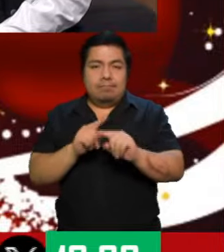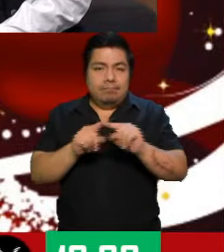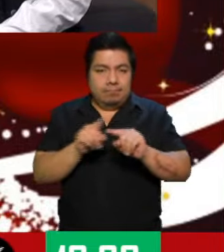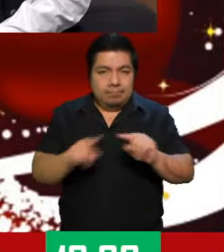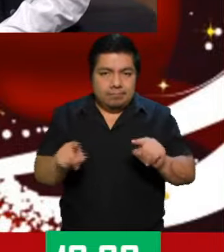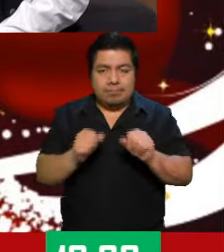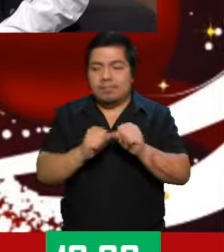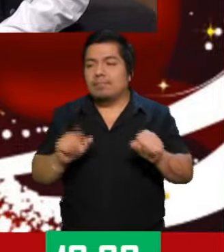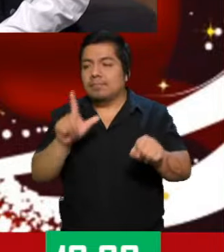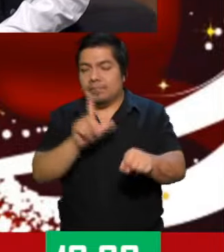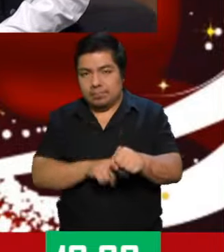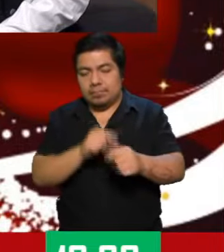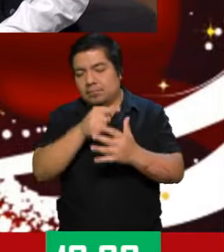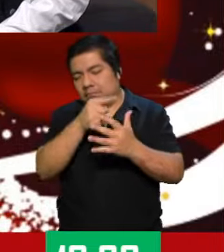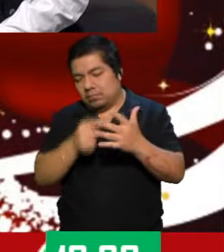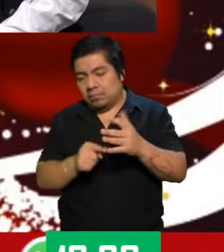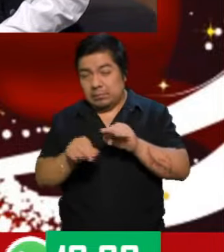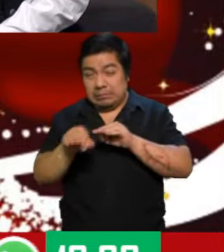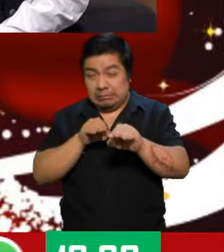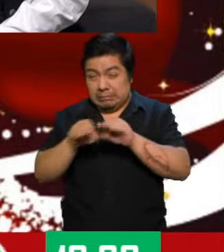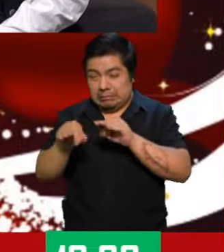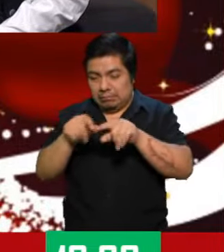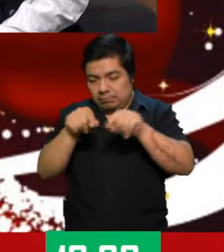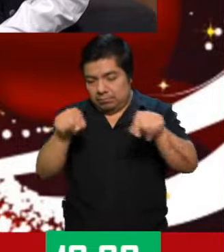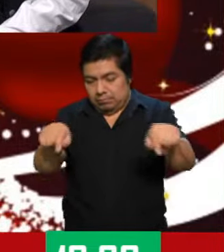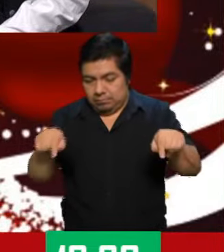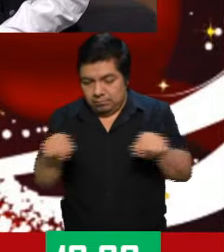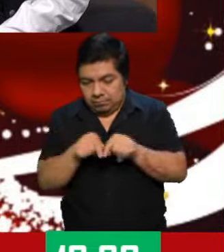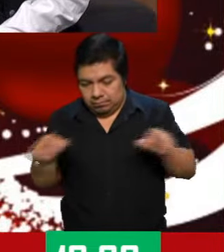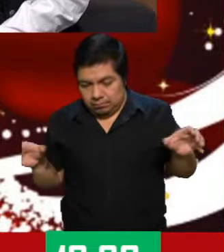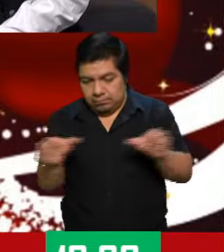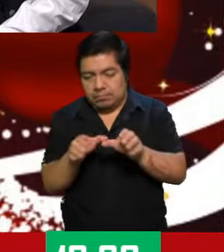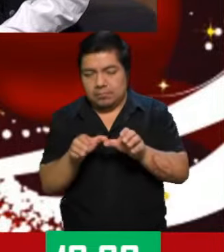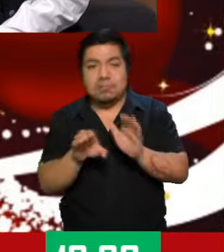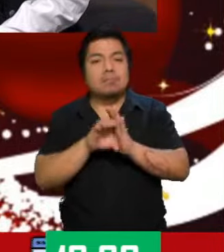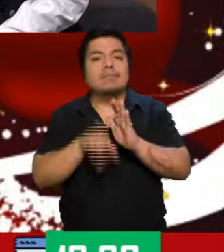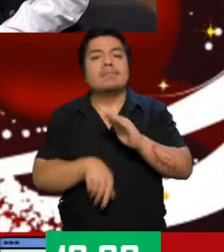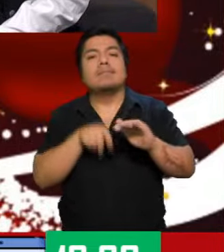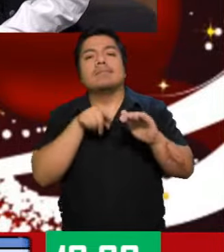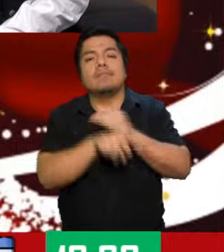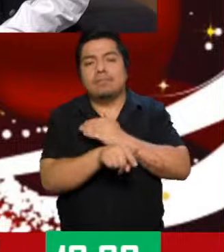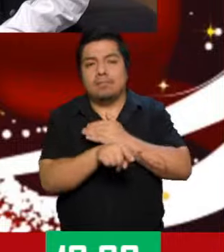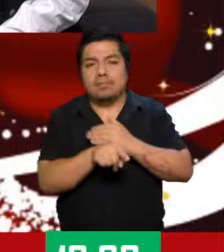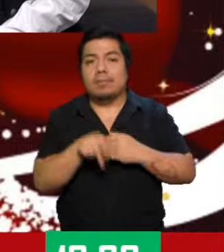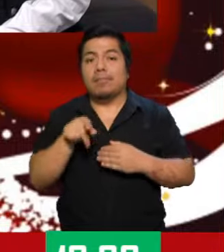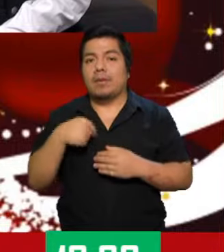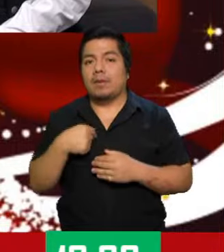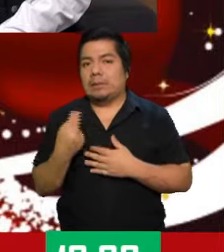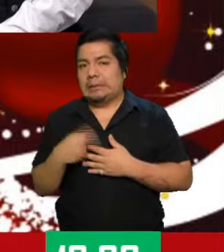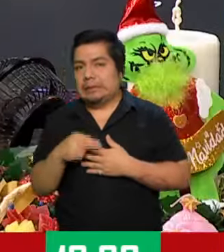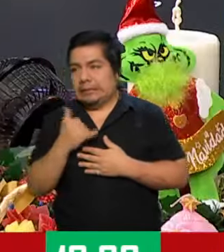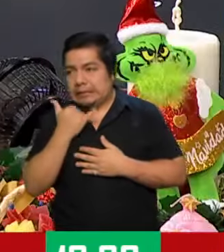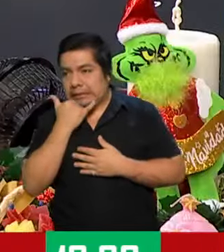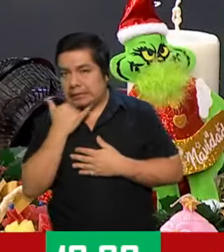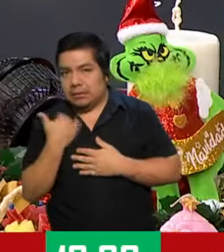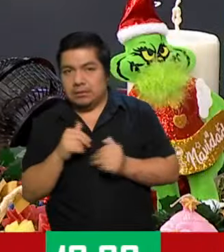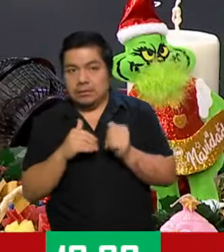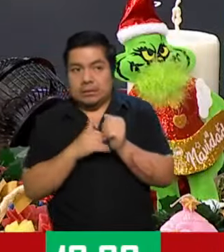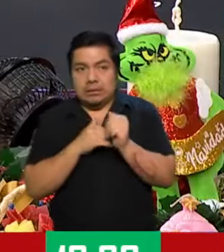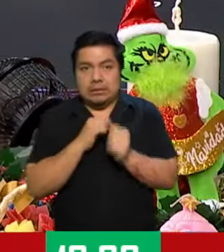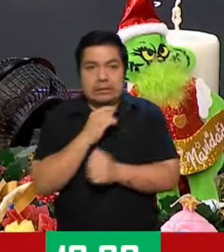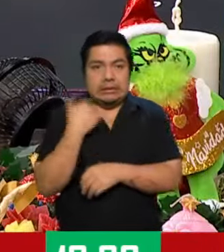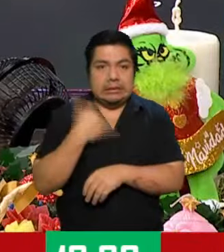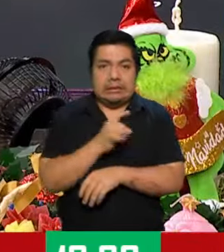acción social y todo un trabajo de blindaje en esa zona. ¿Cómo denuncia a alguien sin verse involucrado porque hay miedo de, si